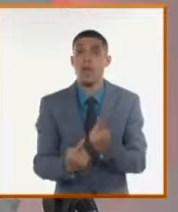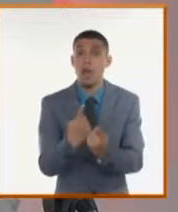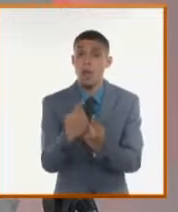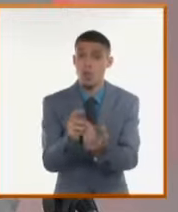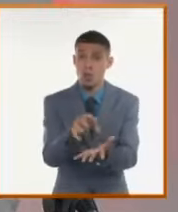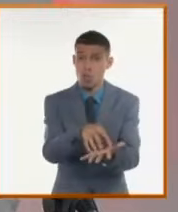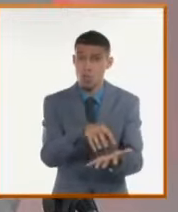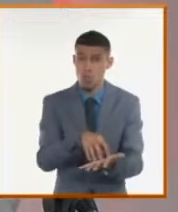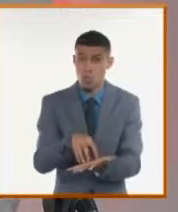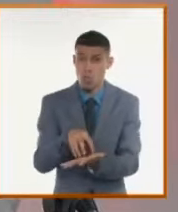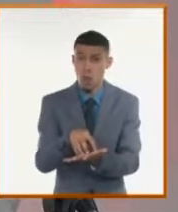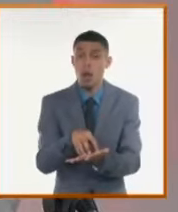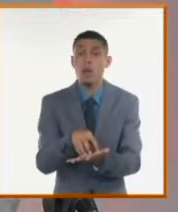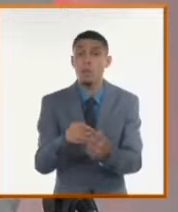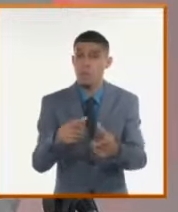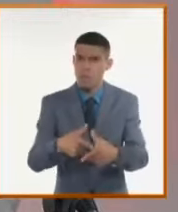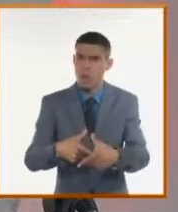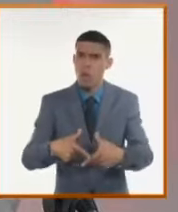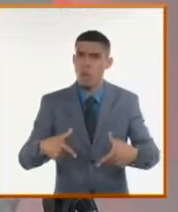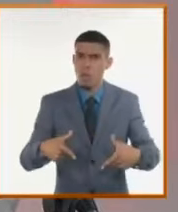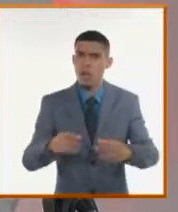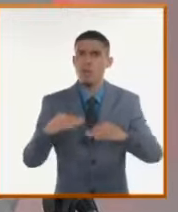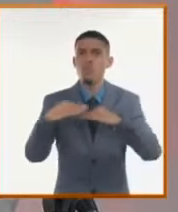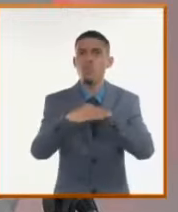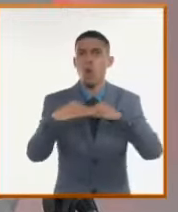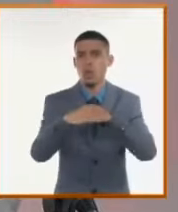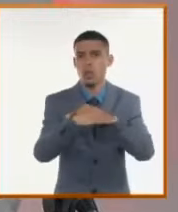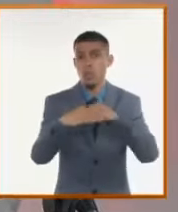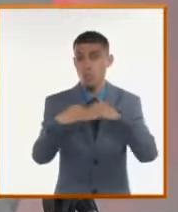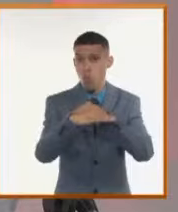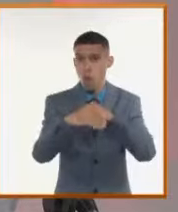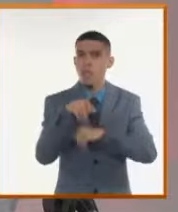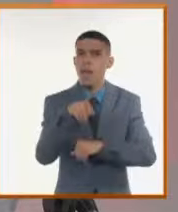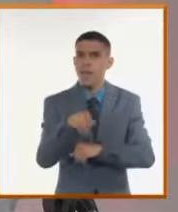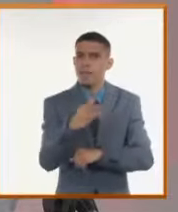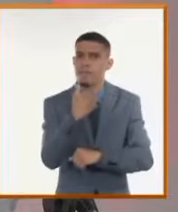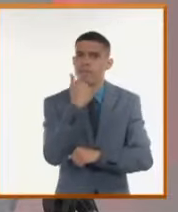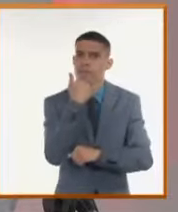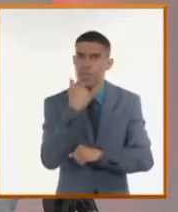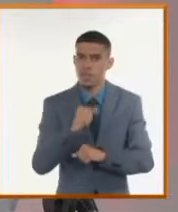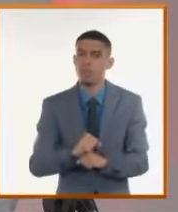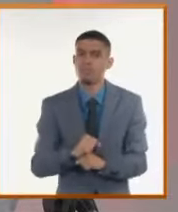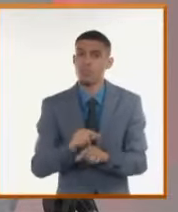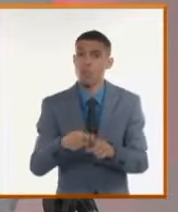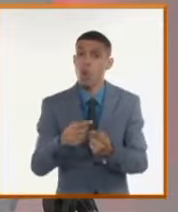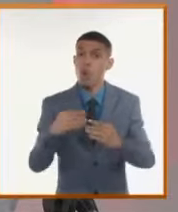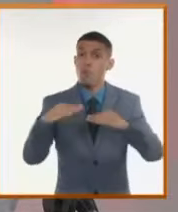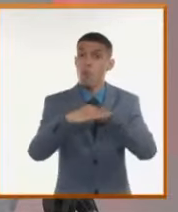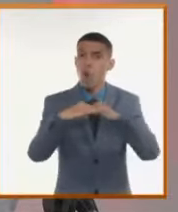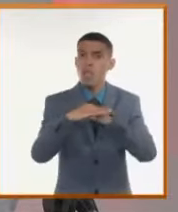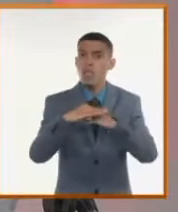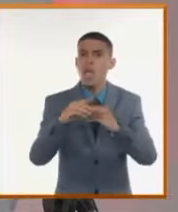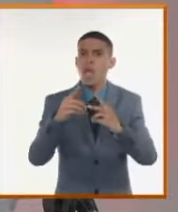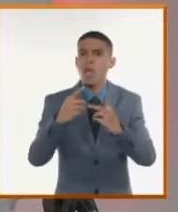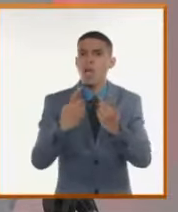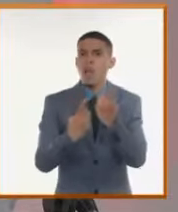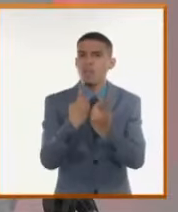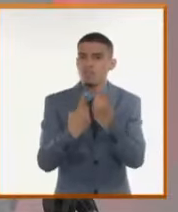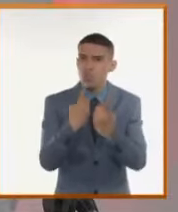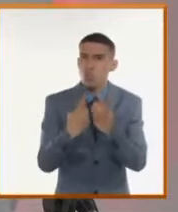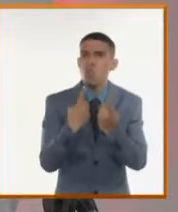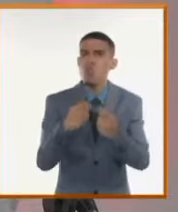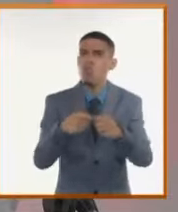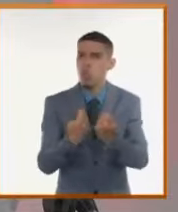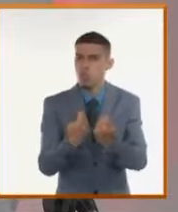en la mayormente son puentes ferroviarios pasos a niveles y incluye también problemas en la la misma propia la propia